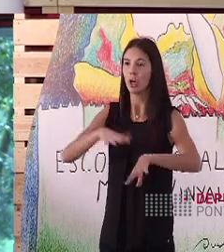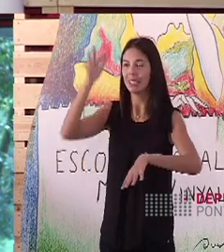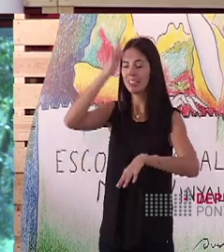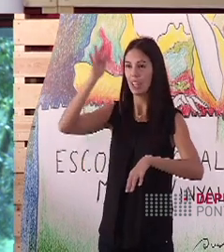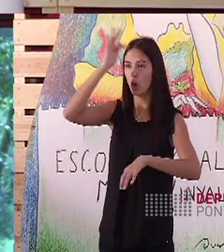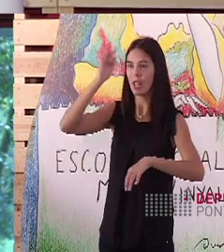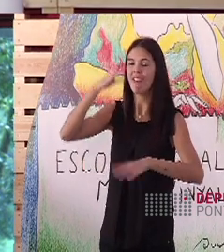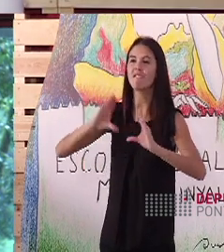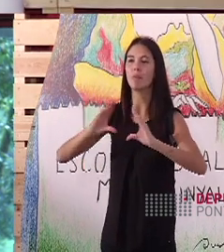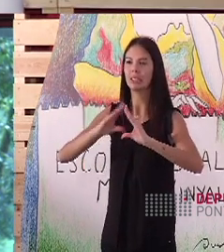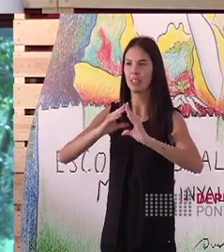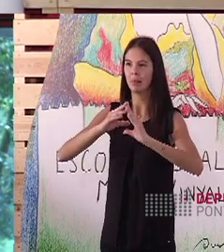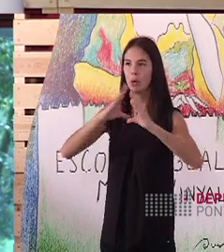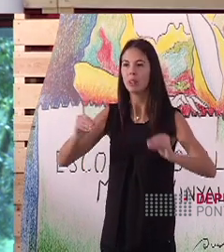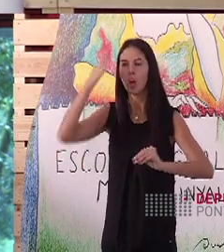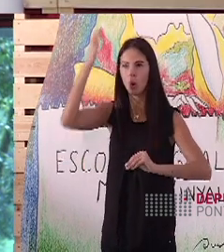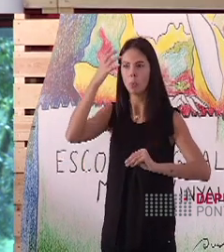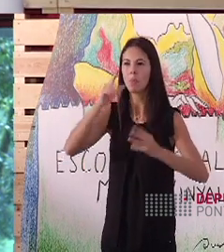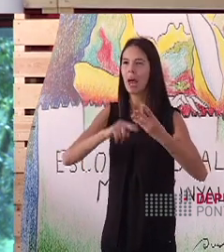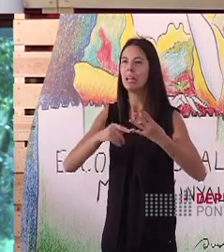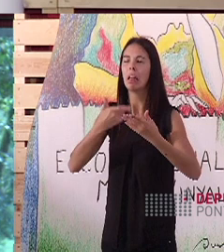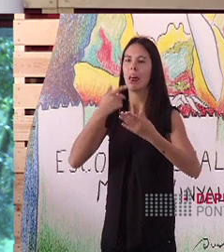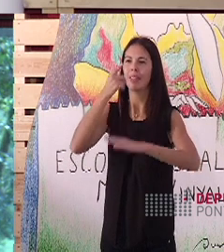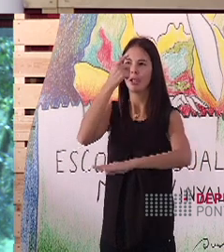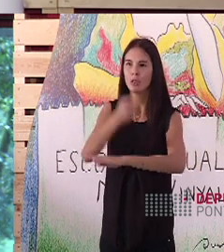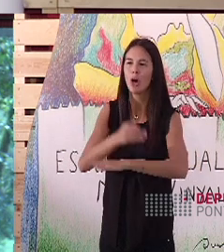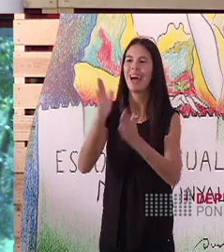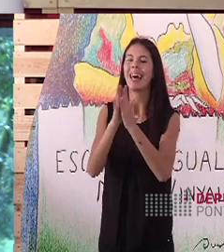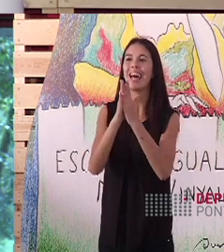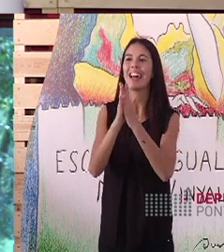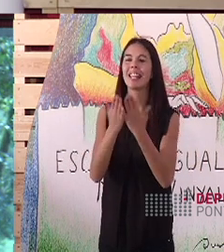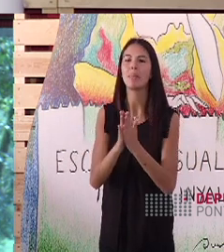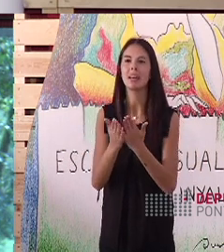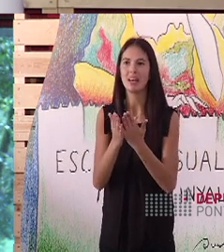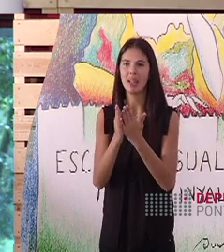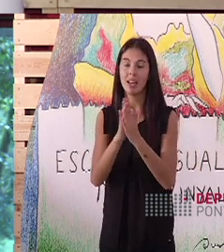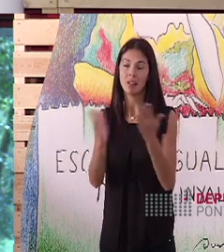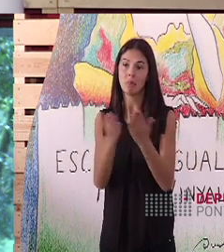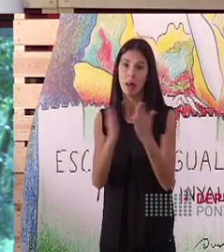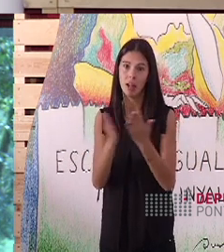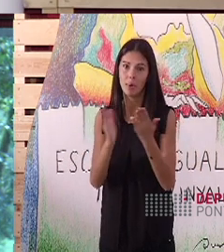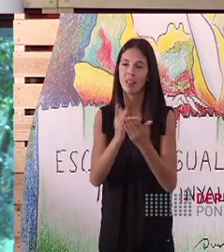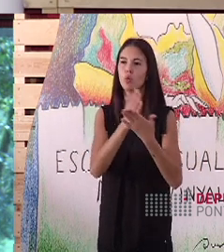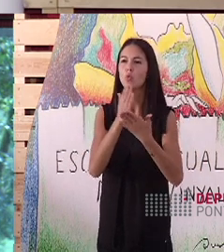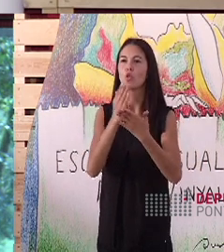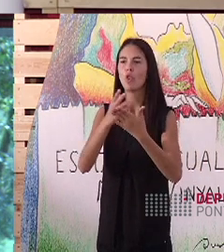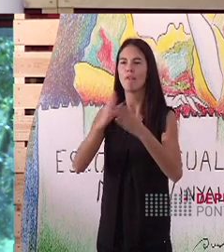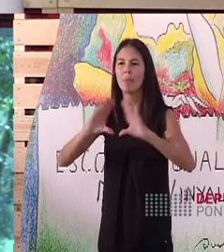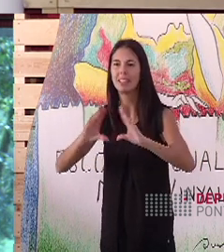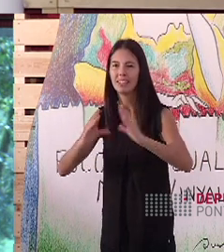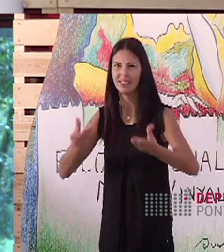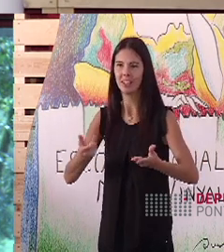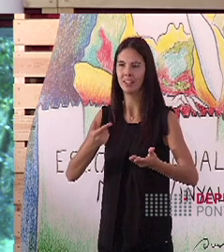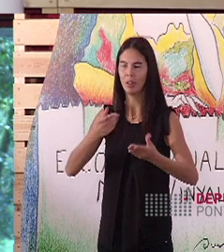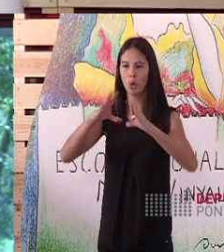Universidade da Coruña. É directora de Atlánticas, Revista Internacional de Estudos Feministas da mesma universidade. Ten unha